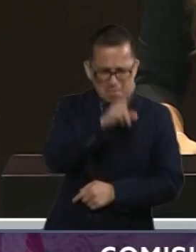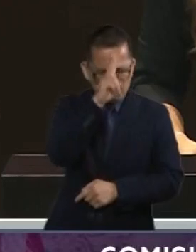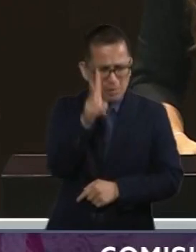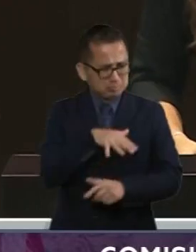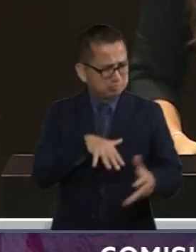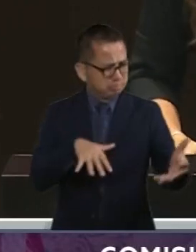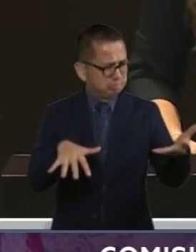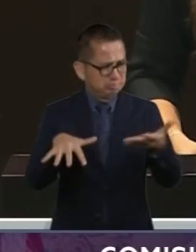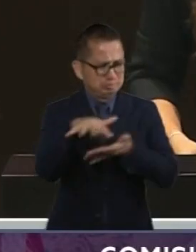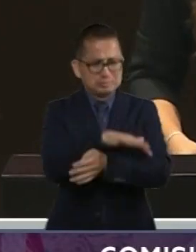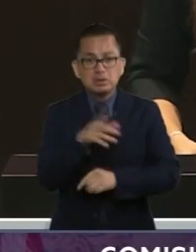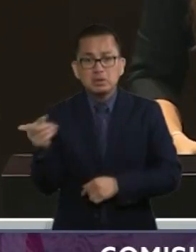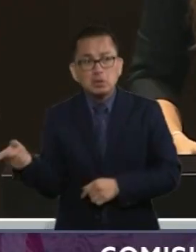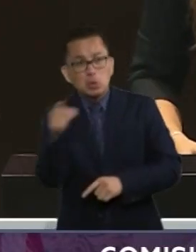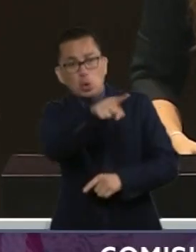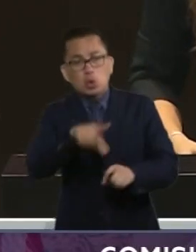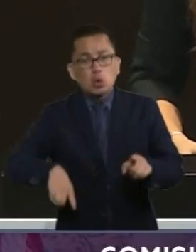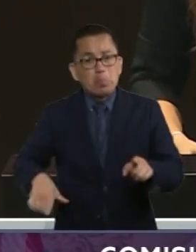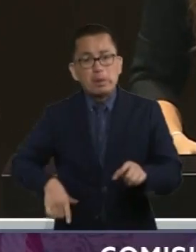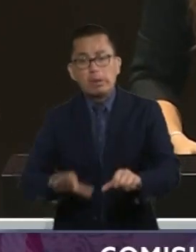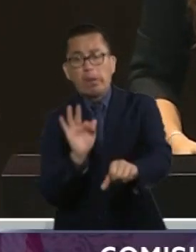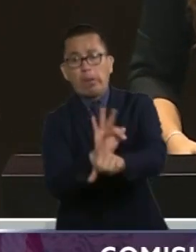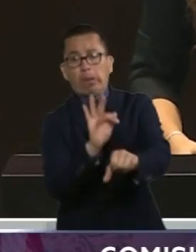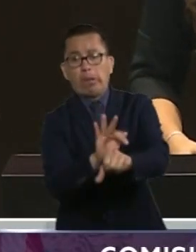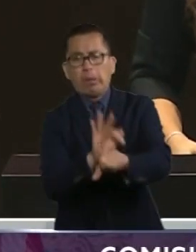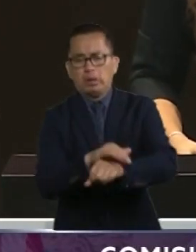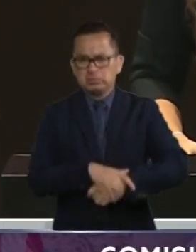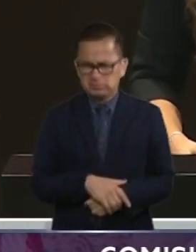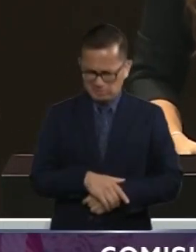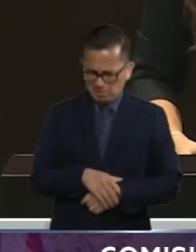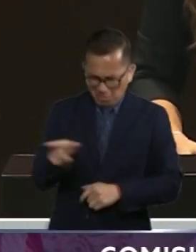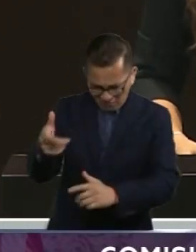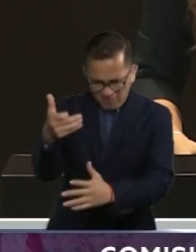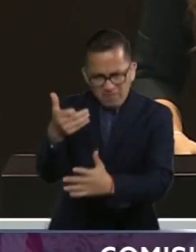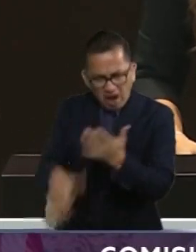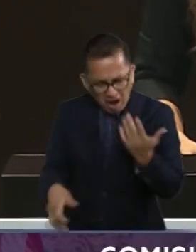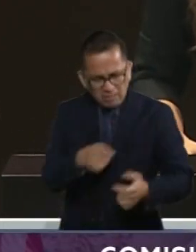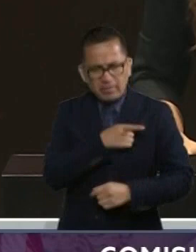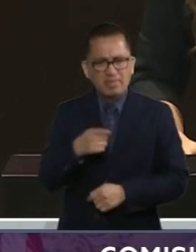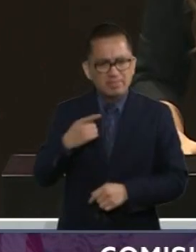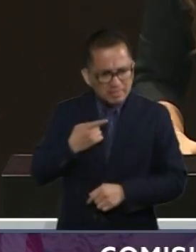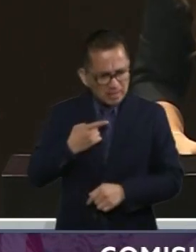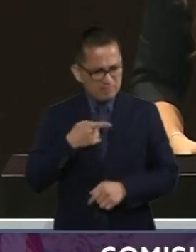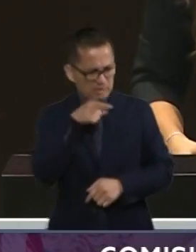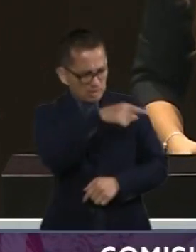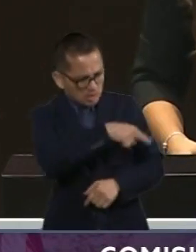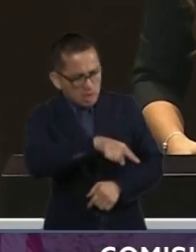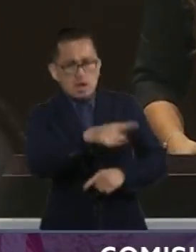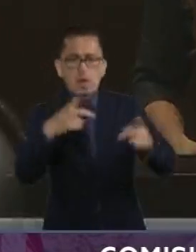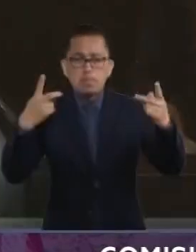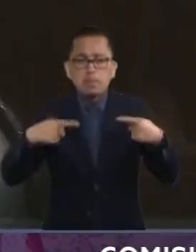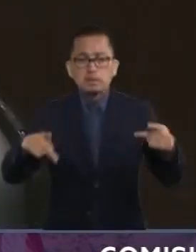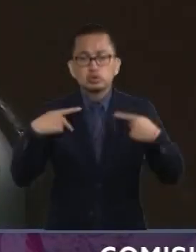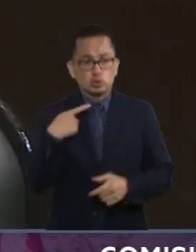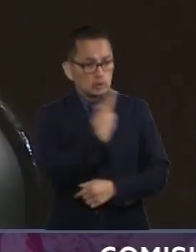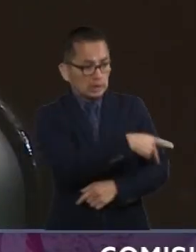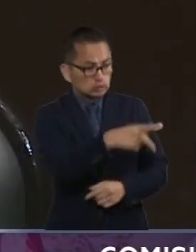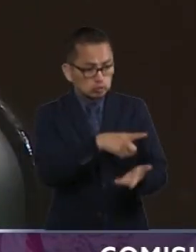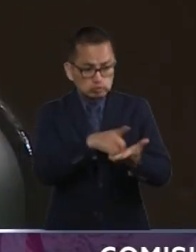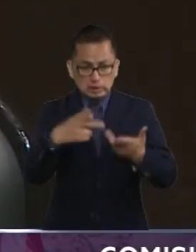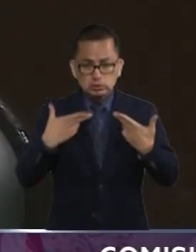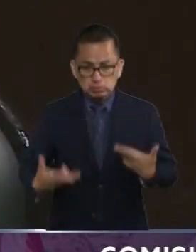en lugar de cumplir con su responsabilidad de evidenciar las violaciones a los derechos humanos